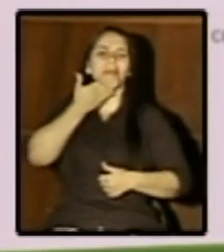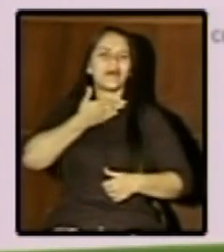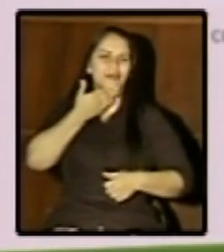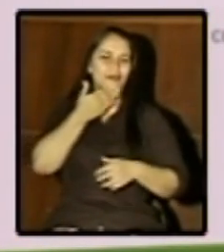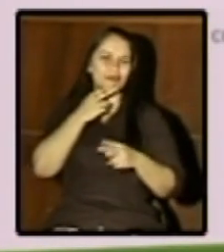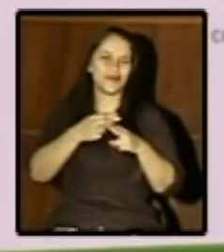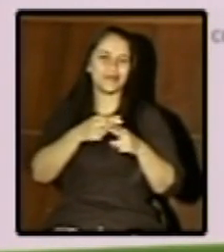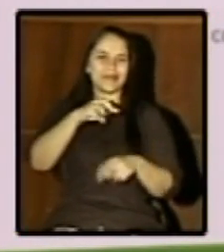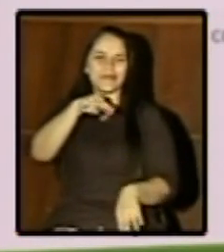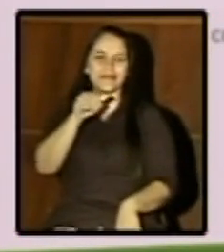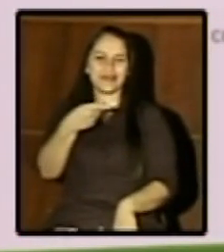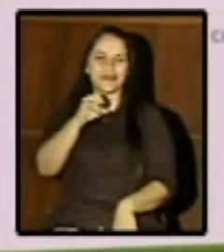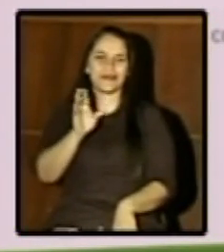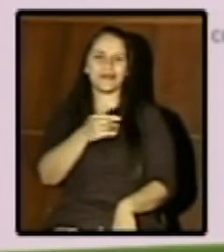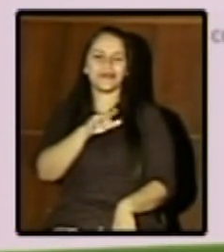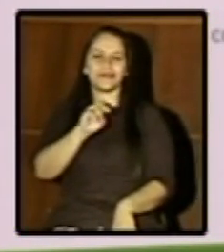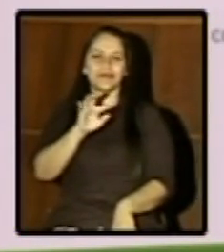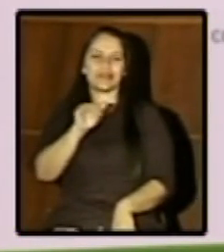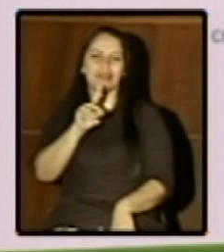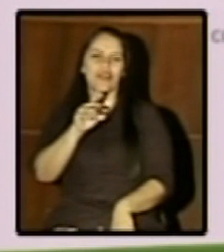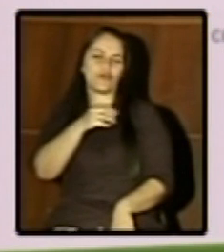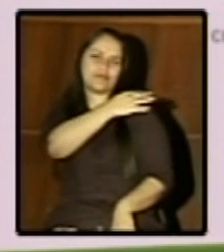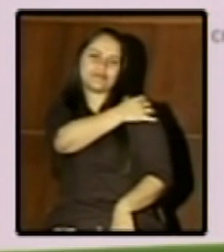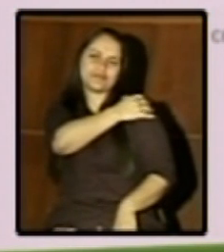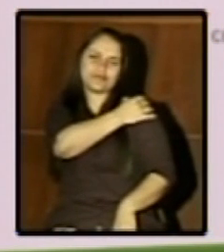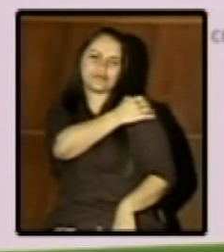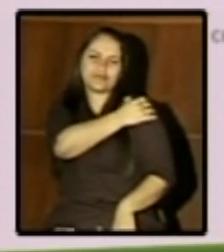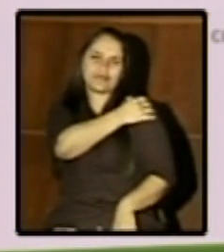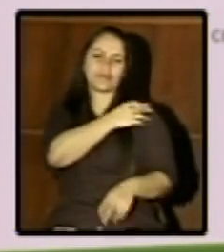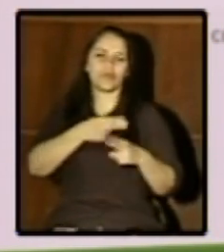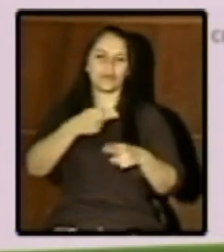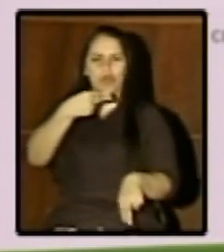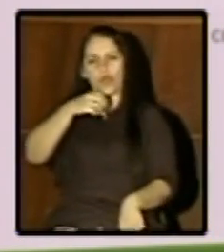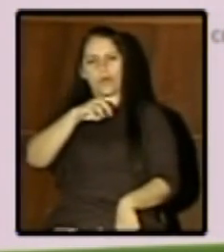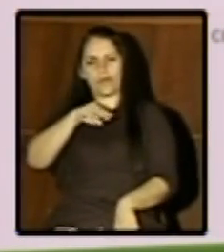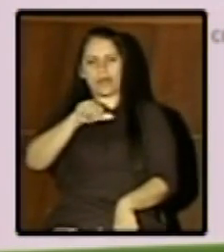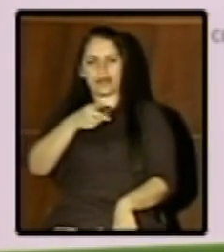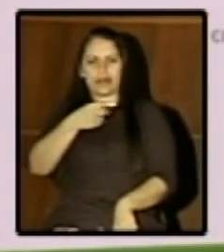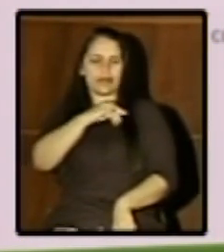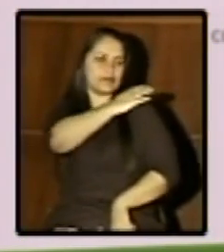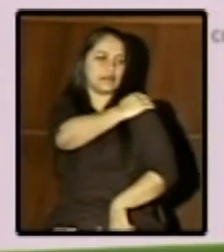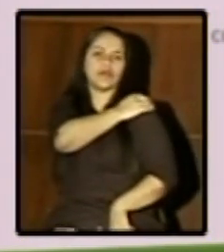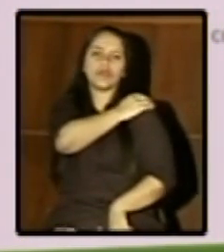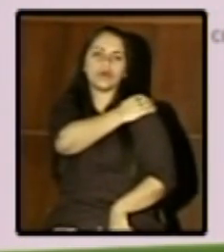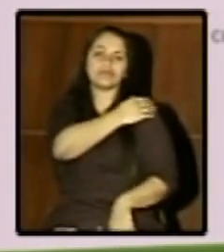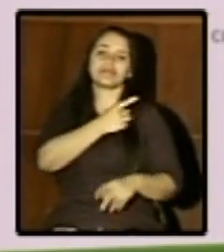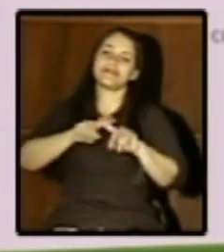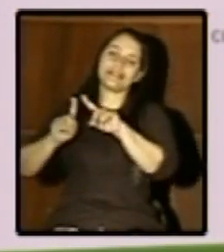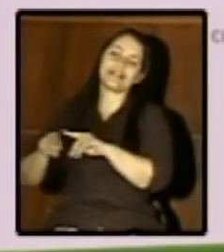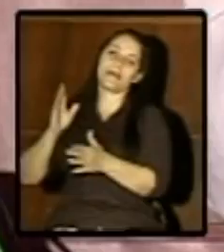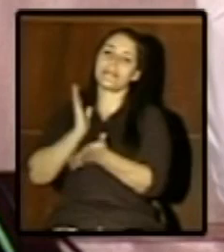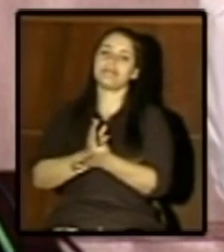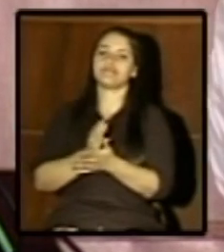el síndrome del manguito rotador. Todos lo hemos oído mencionar, tengo un manguito rotador, en fin. En general, los dolores en el hombro se